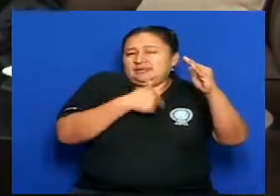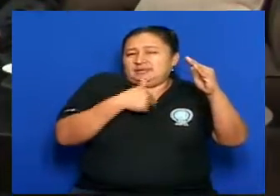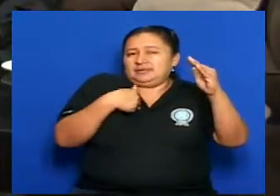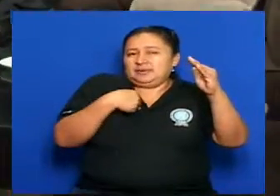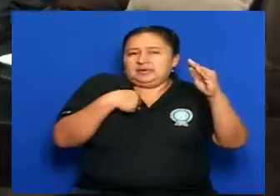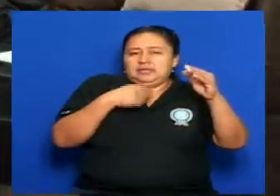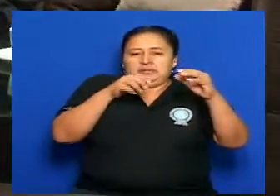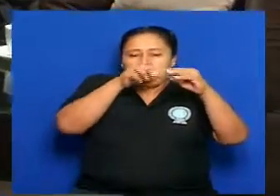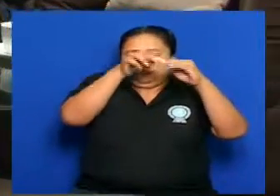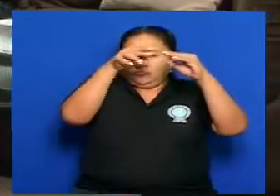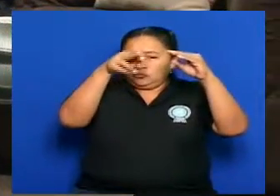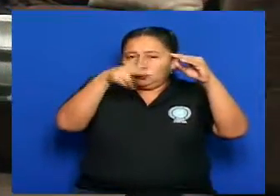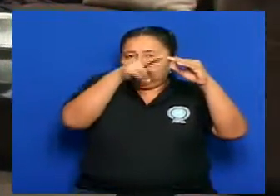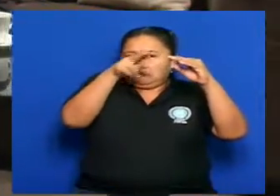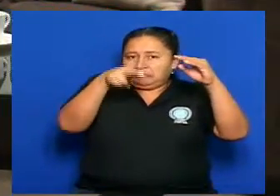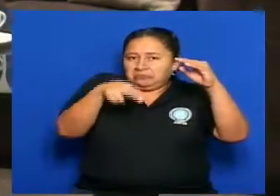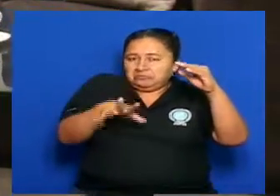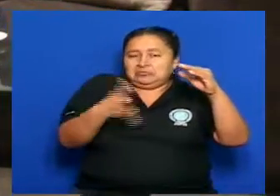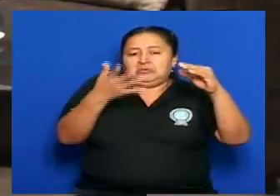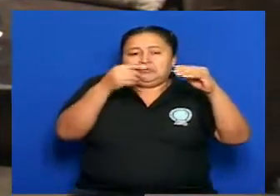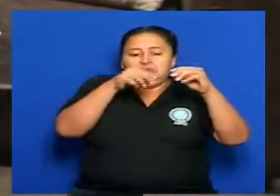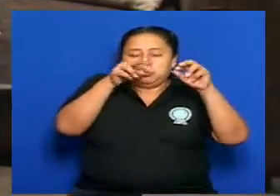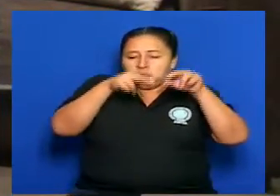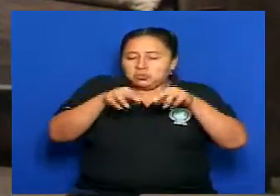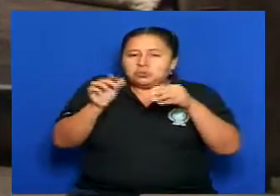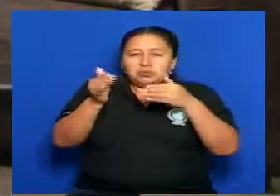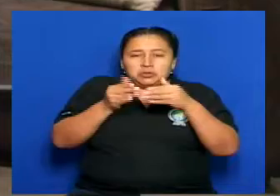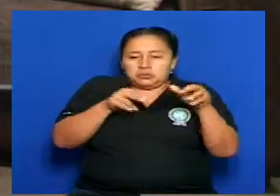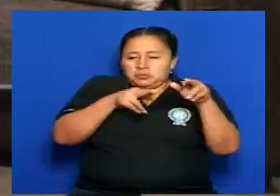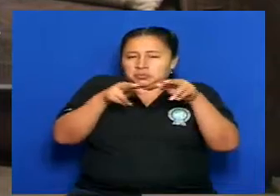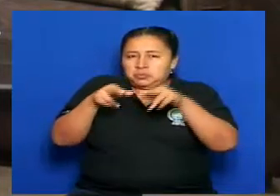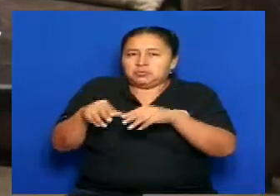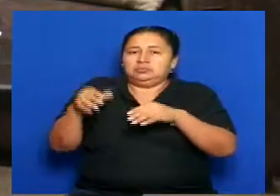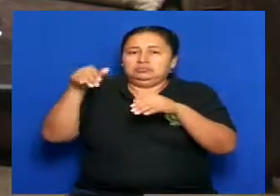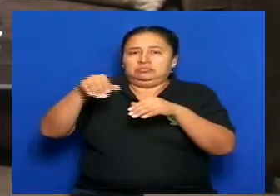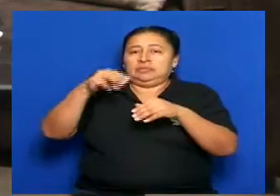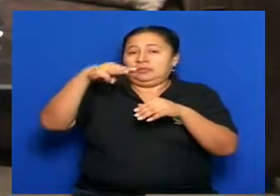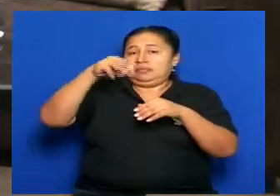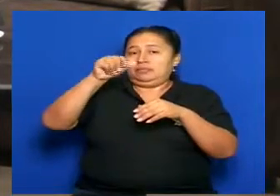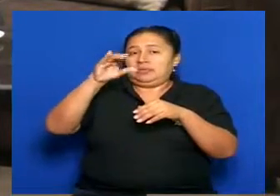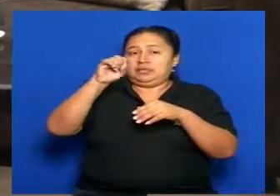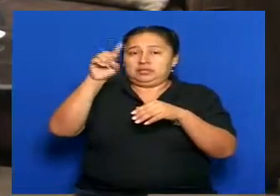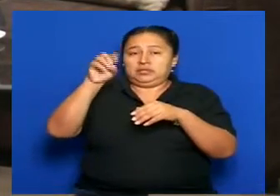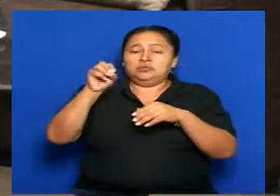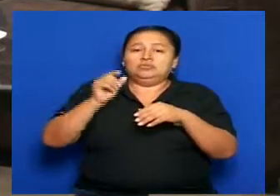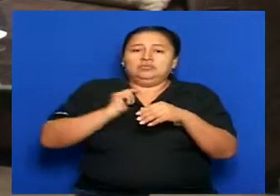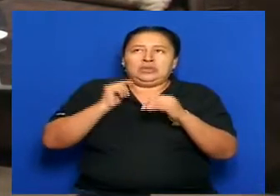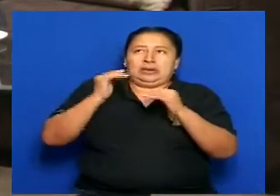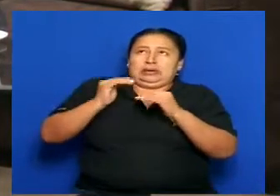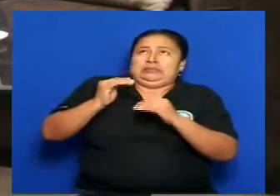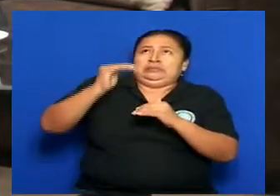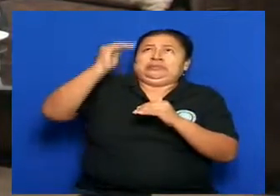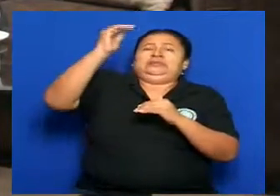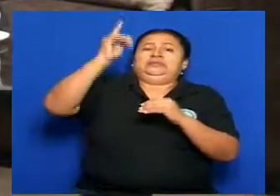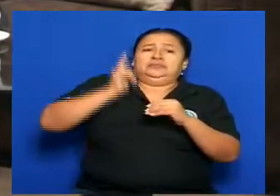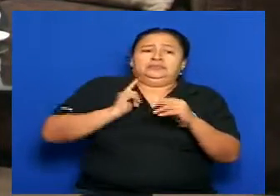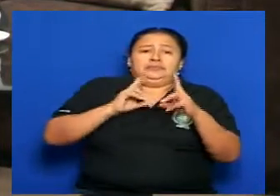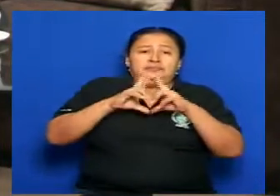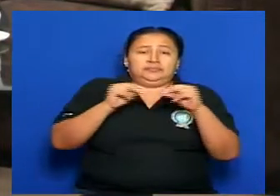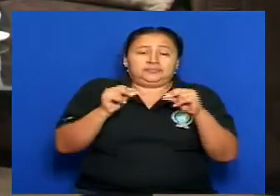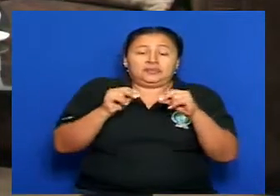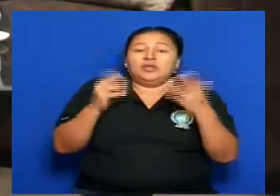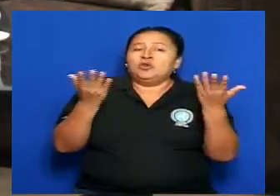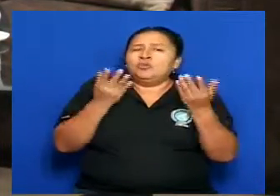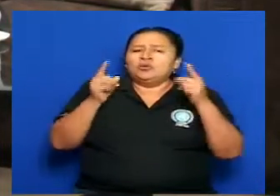quebradas riachuelos que van a caer a la basura del macizo es uno de los puntos más altos que tiene nicaragua y la conservación